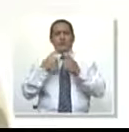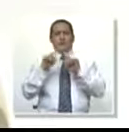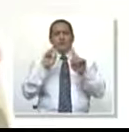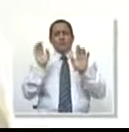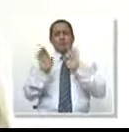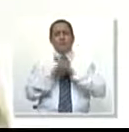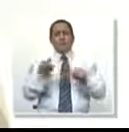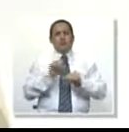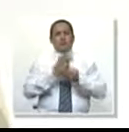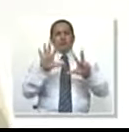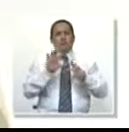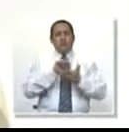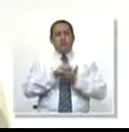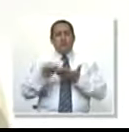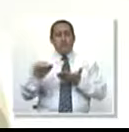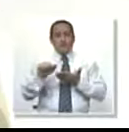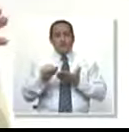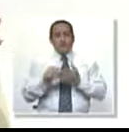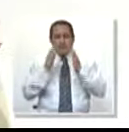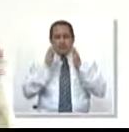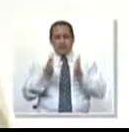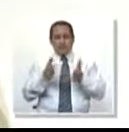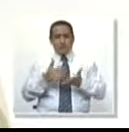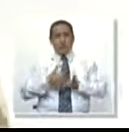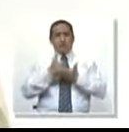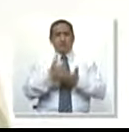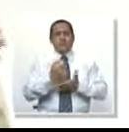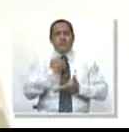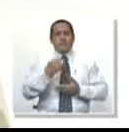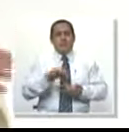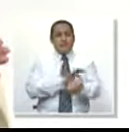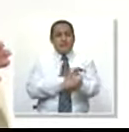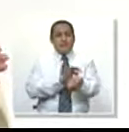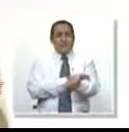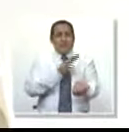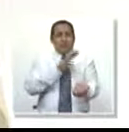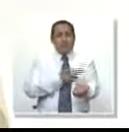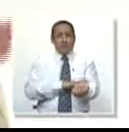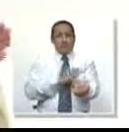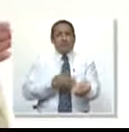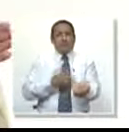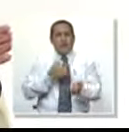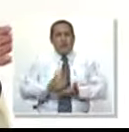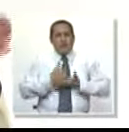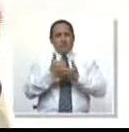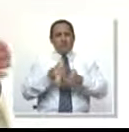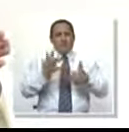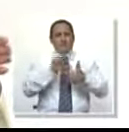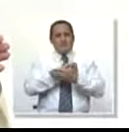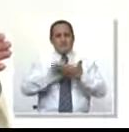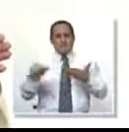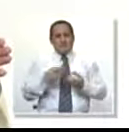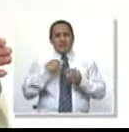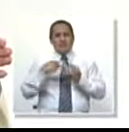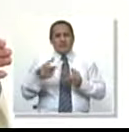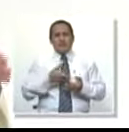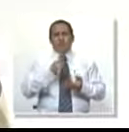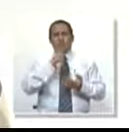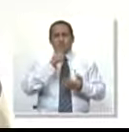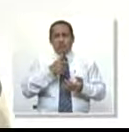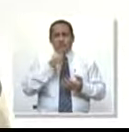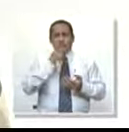pero con 18 meses de tratamiento la verdad es que la anemia desaparece son 6 meses de toma de los multimicronutrientes